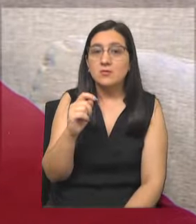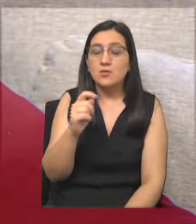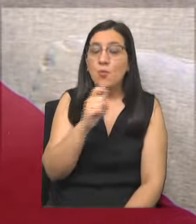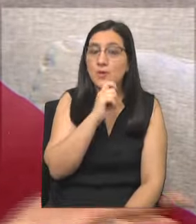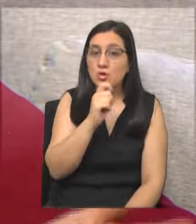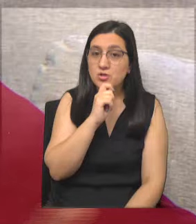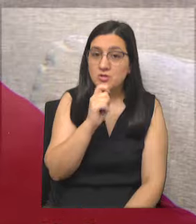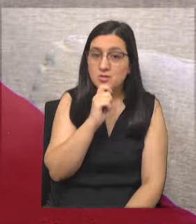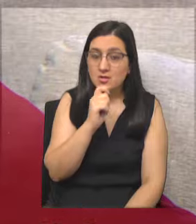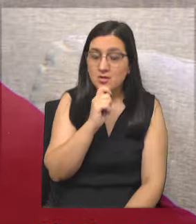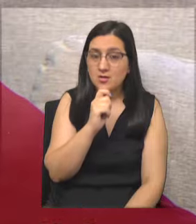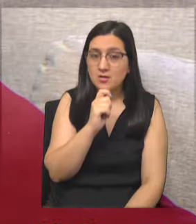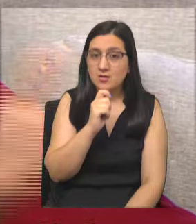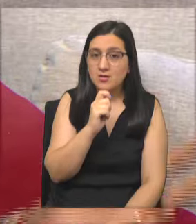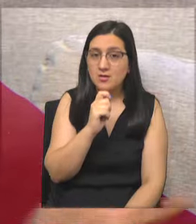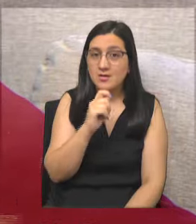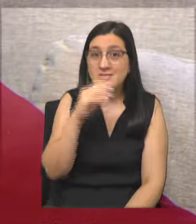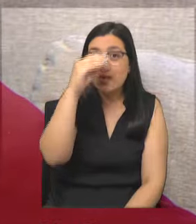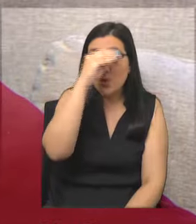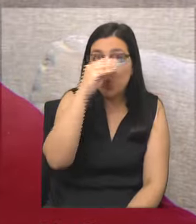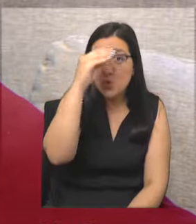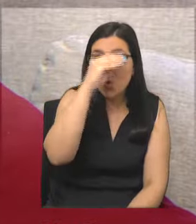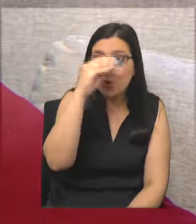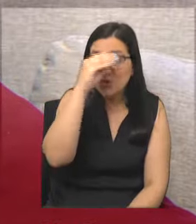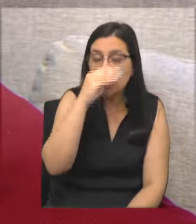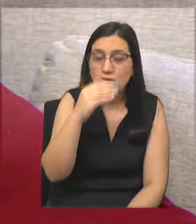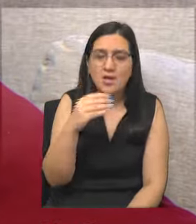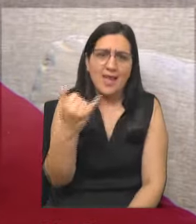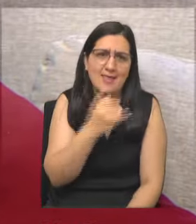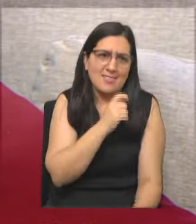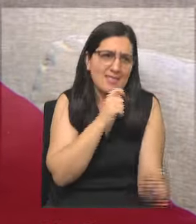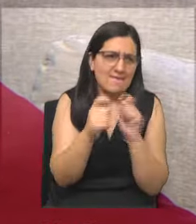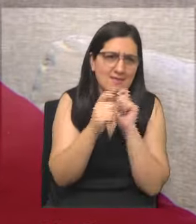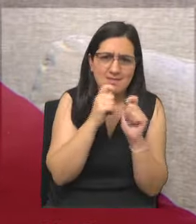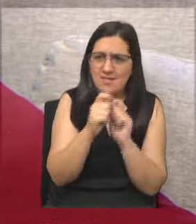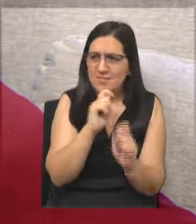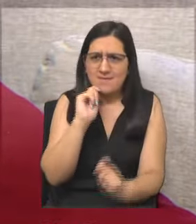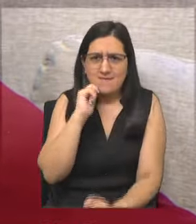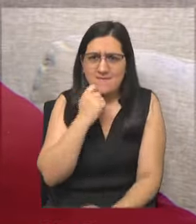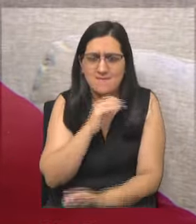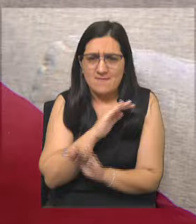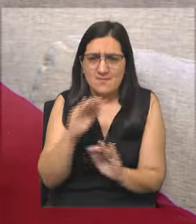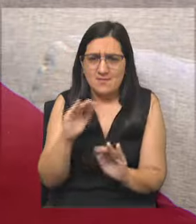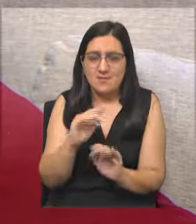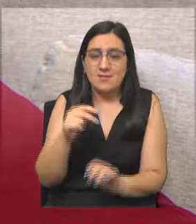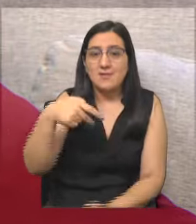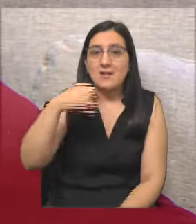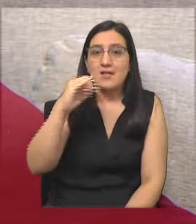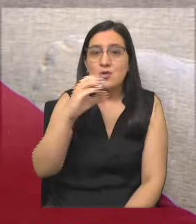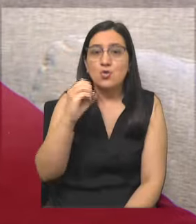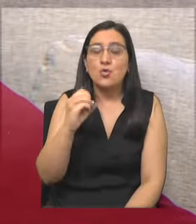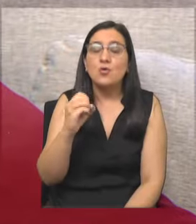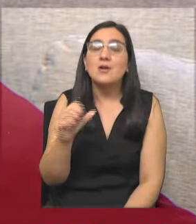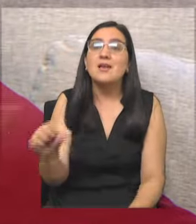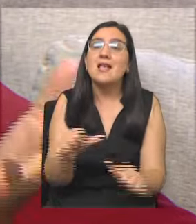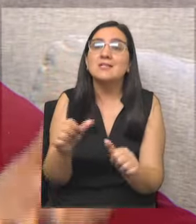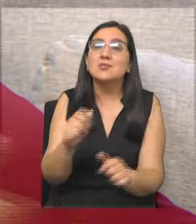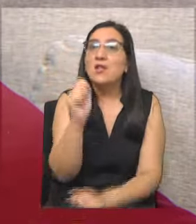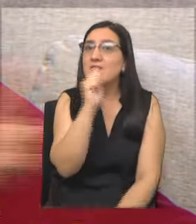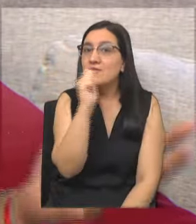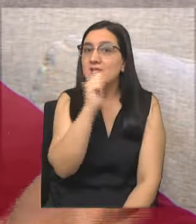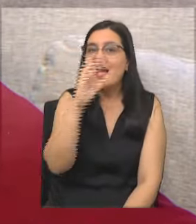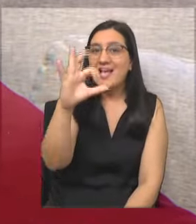periodista de Seré Curioso, que ha pasado entrevistas maravillosas por él, entre otras la de Nico Ibarburu, le hace una nota a Salle, y